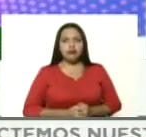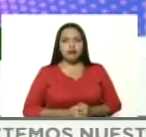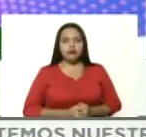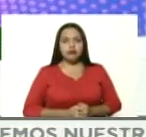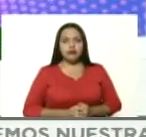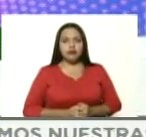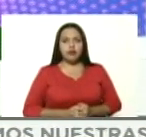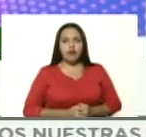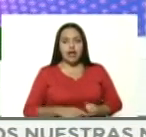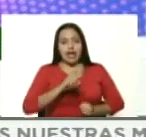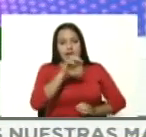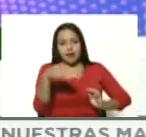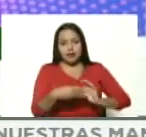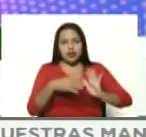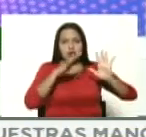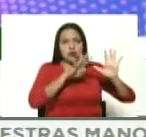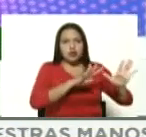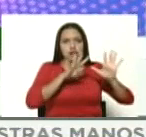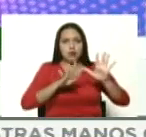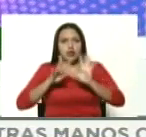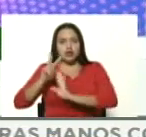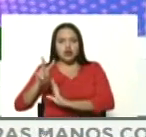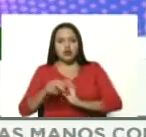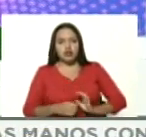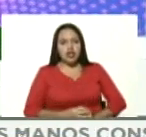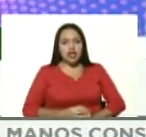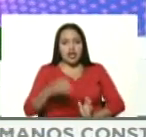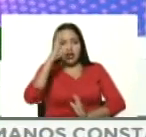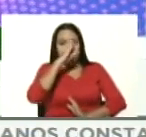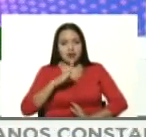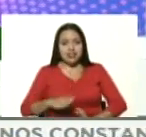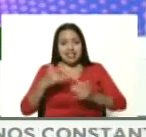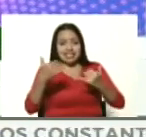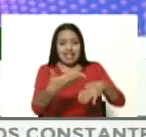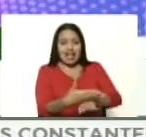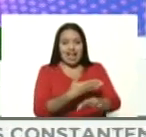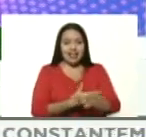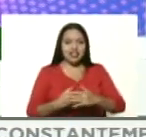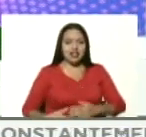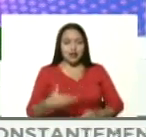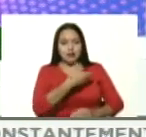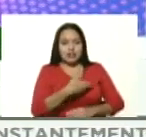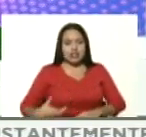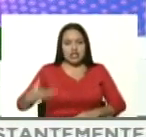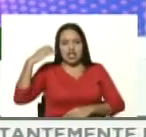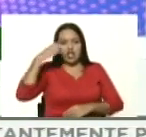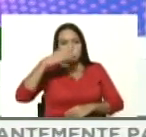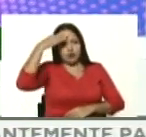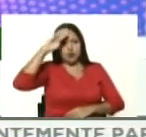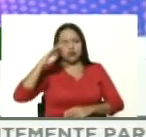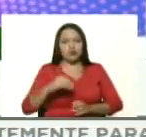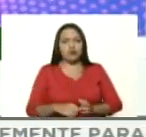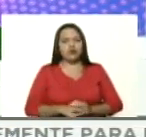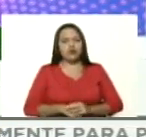En 1992, en la cumbre de Río, ya el comandante Fidel Castro Ruz